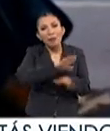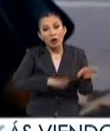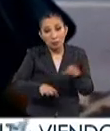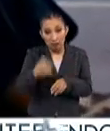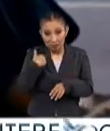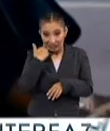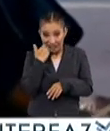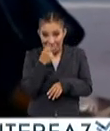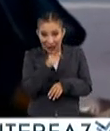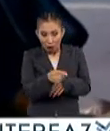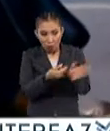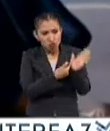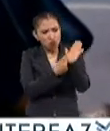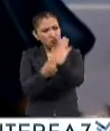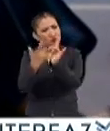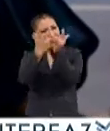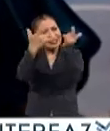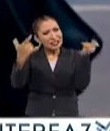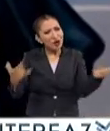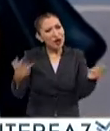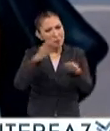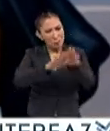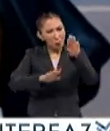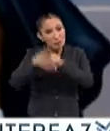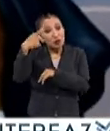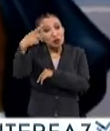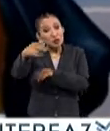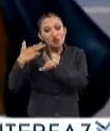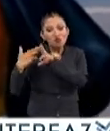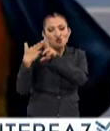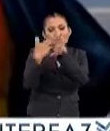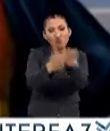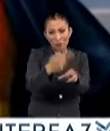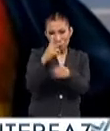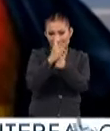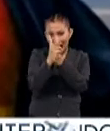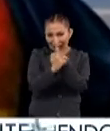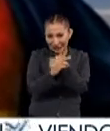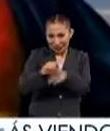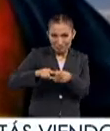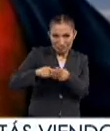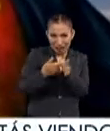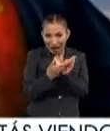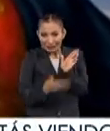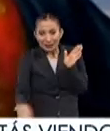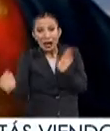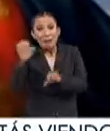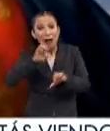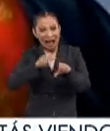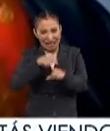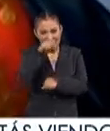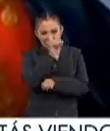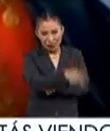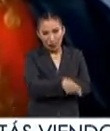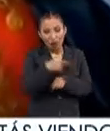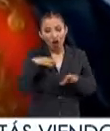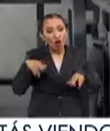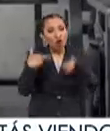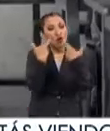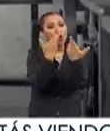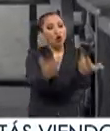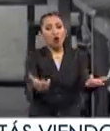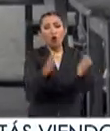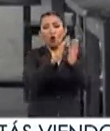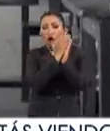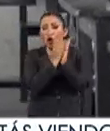Con la intención de compartir la historia boliviana y su celebración como nación, la Embajada del país sudamericano donará una